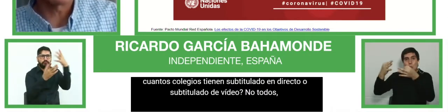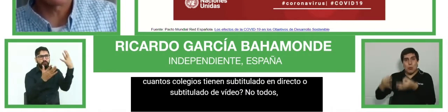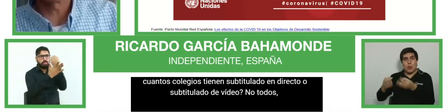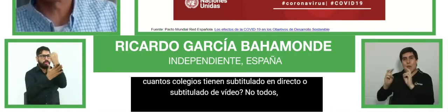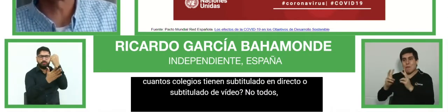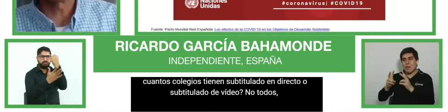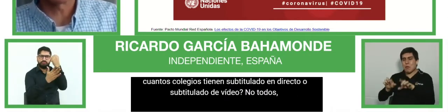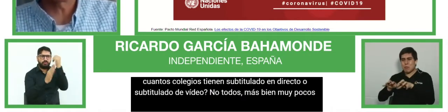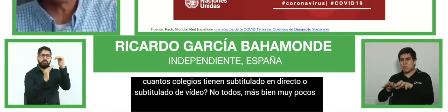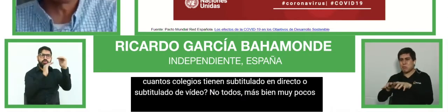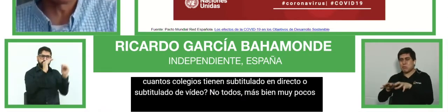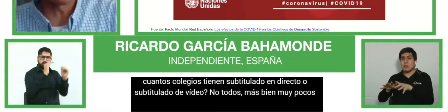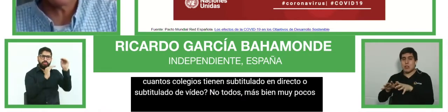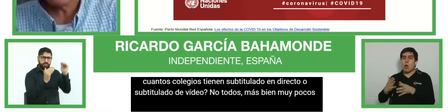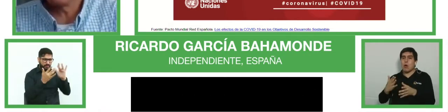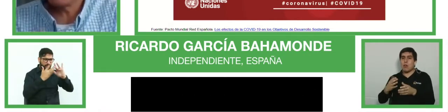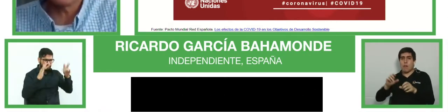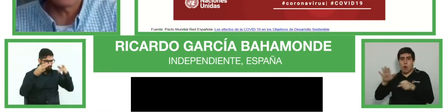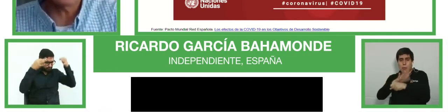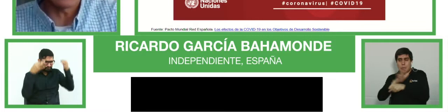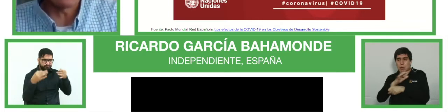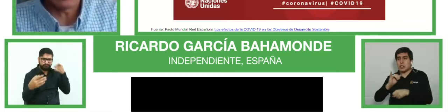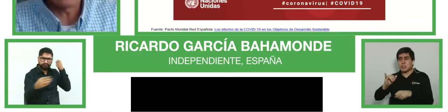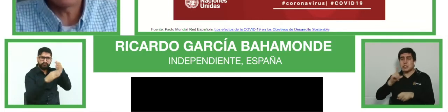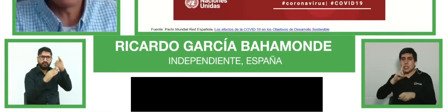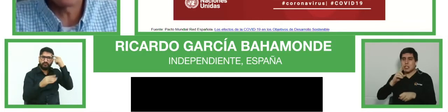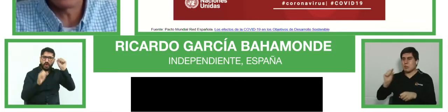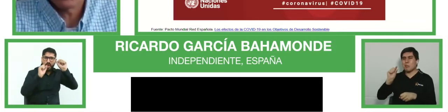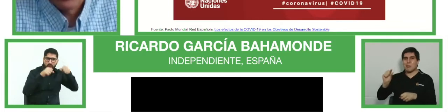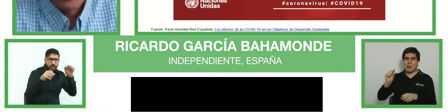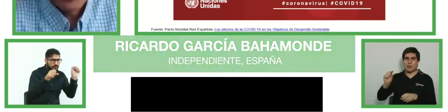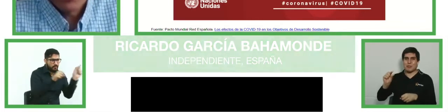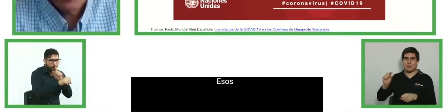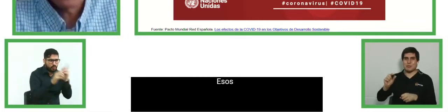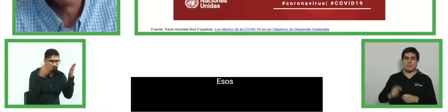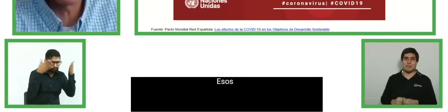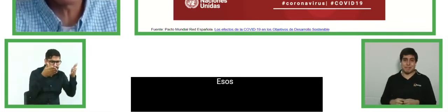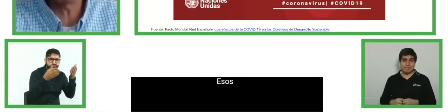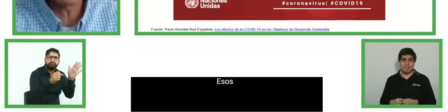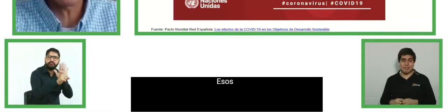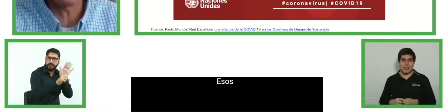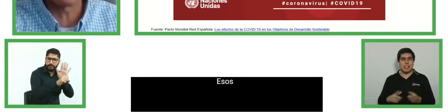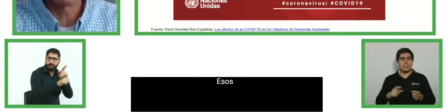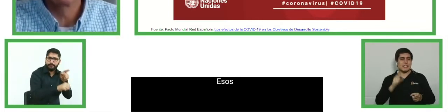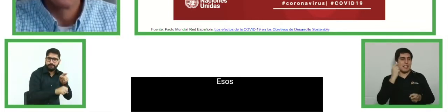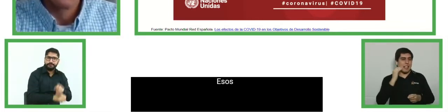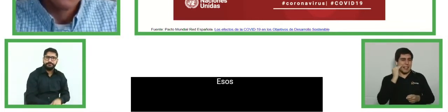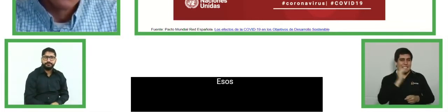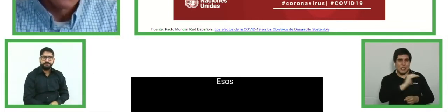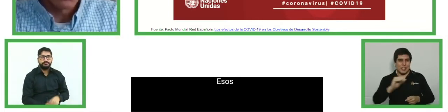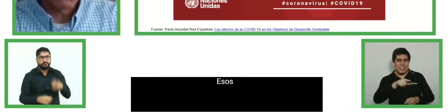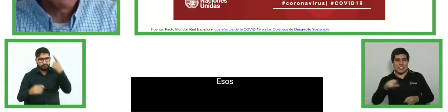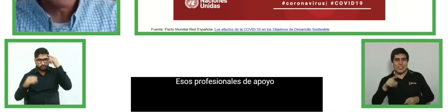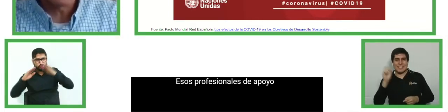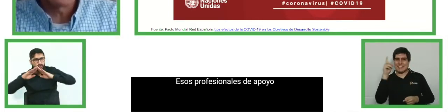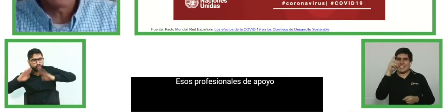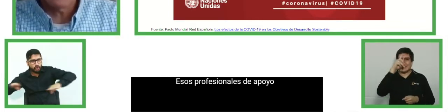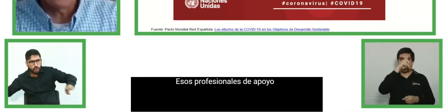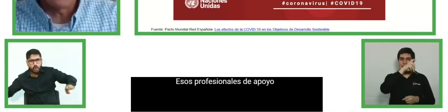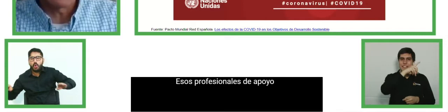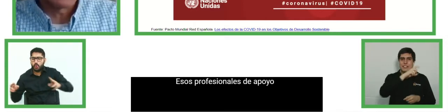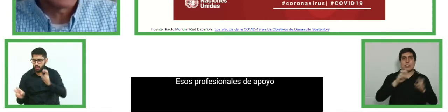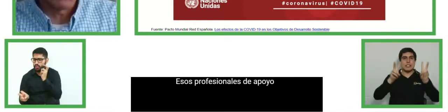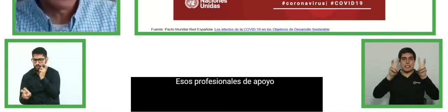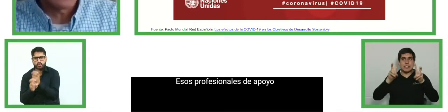Esos profesores, esos profesionales de apoyo que realmente tienen que estar al lado de los niños, pues en esta situación es muy complicado, ¿no? Con lo cual, pues este es un